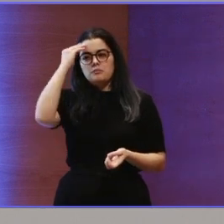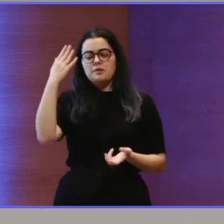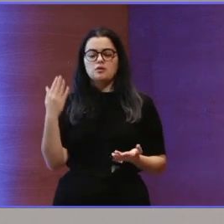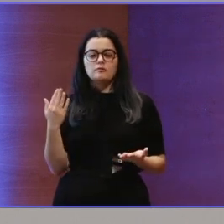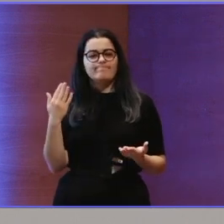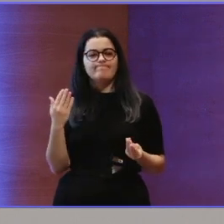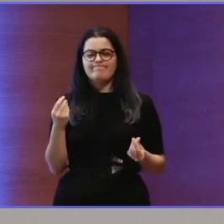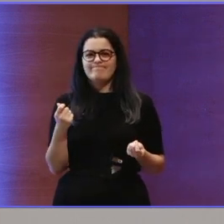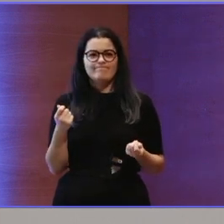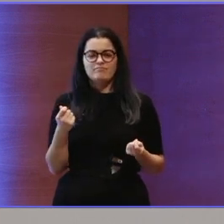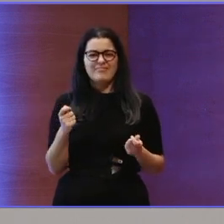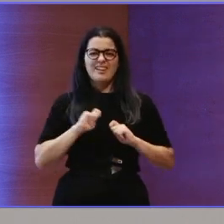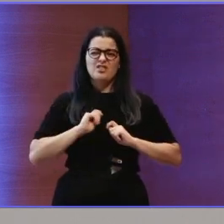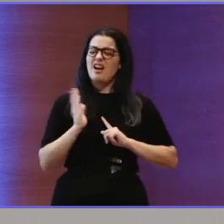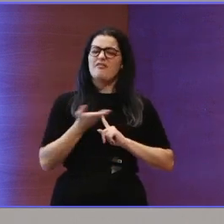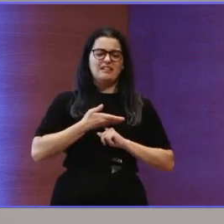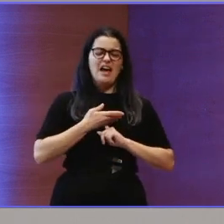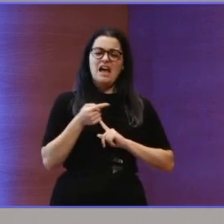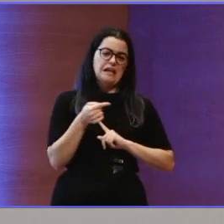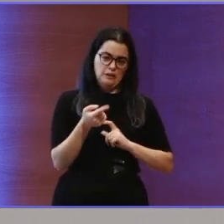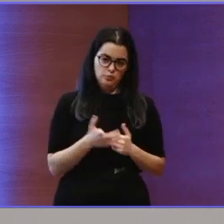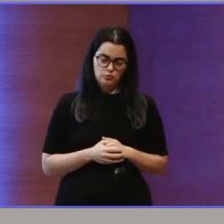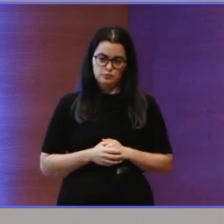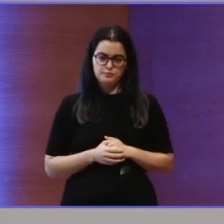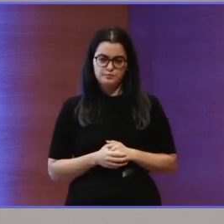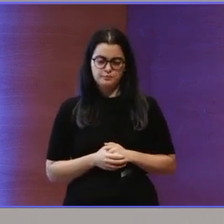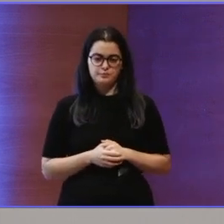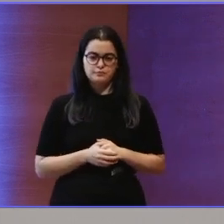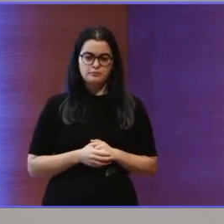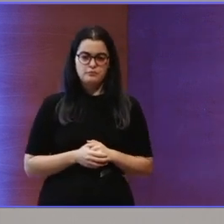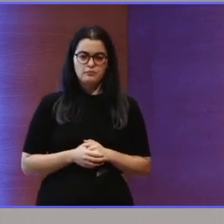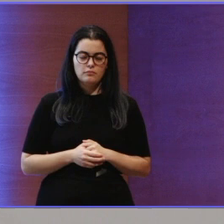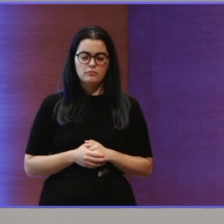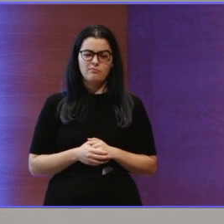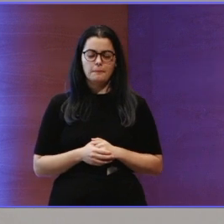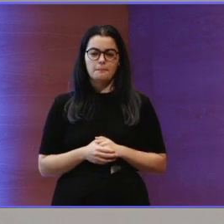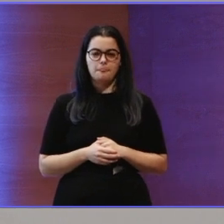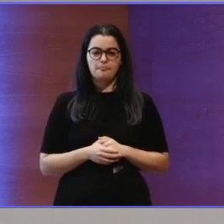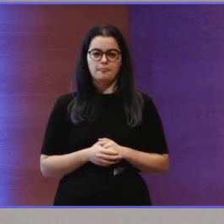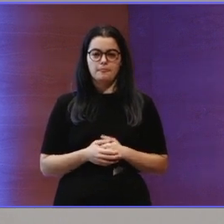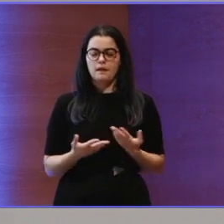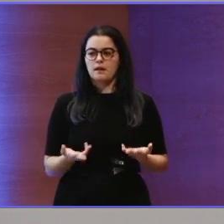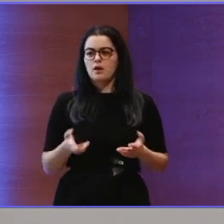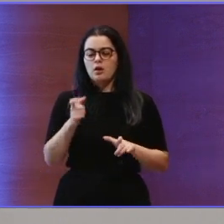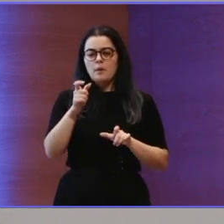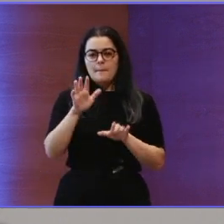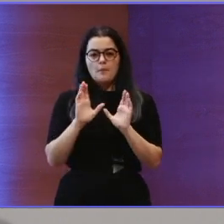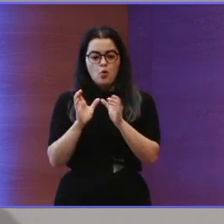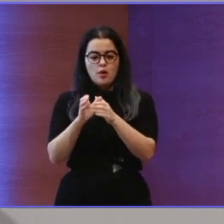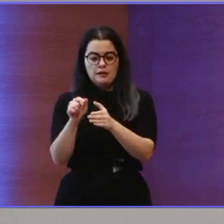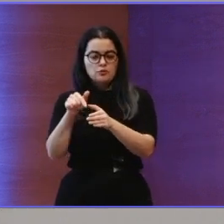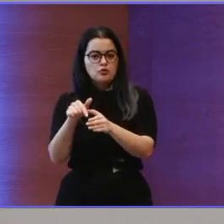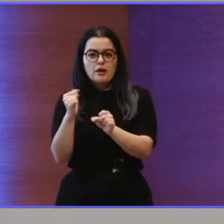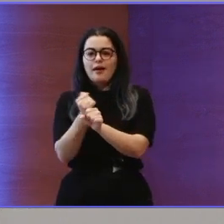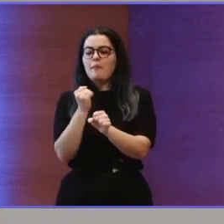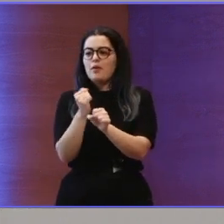más mal que bien en estos a estas alturas de la película donde el empleo para estos colectivos no es lo que